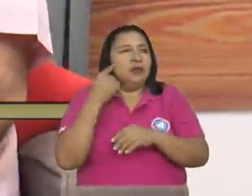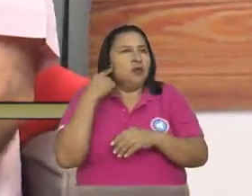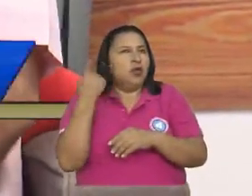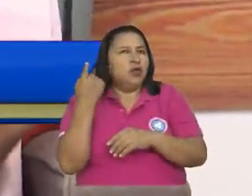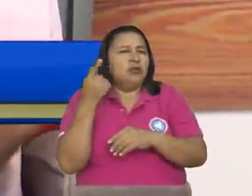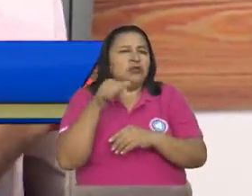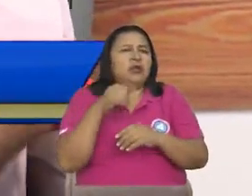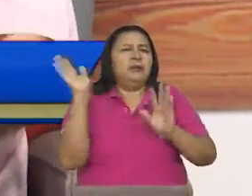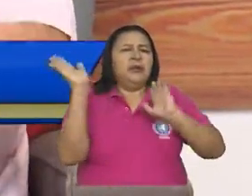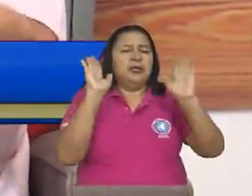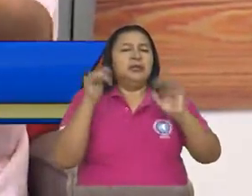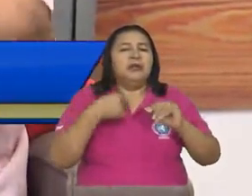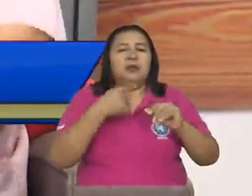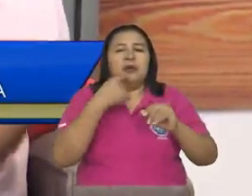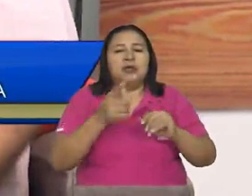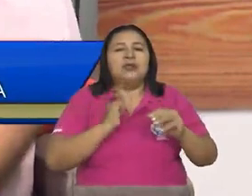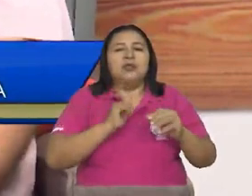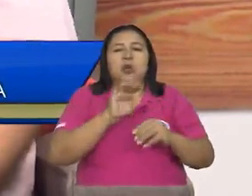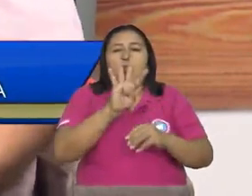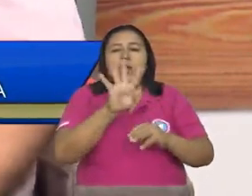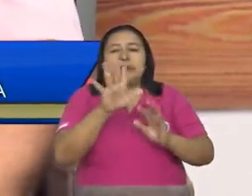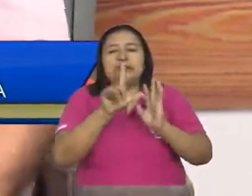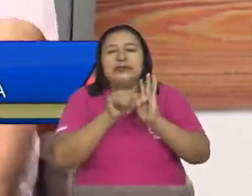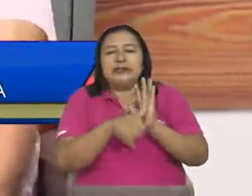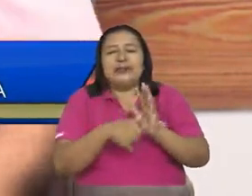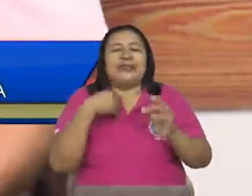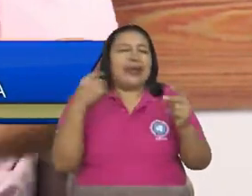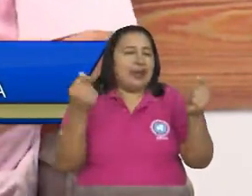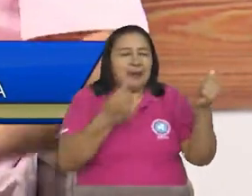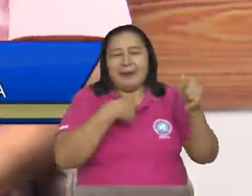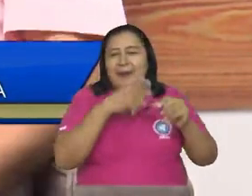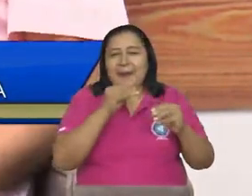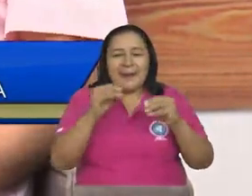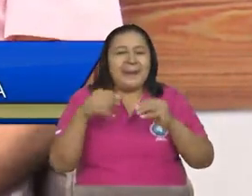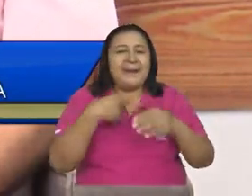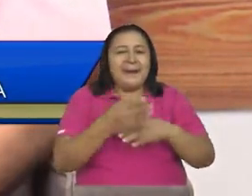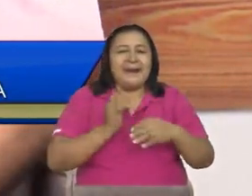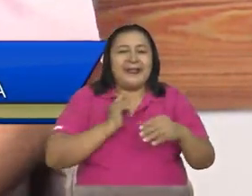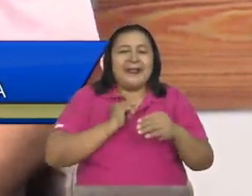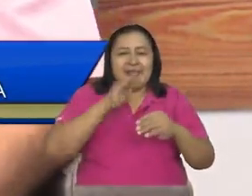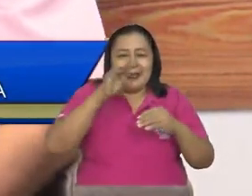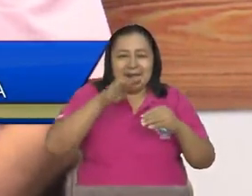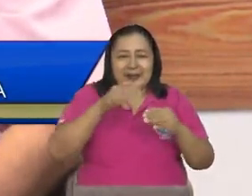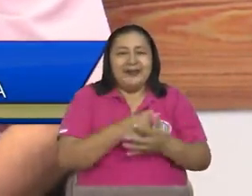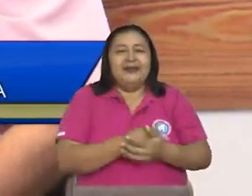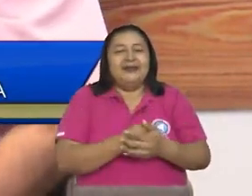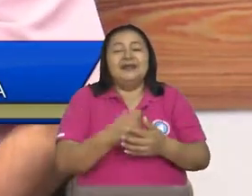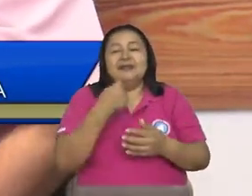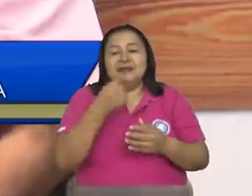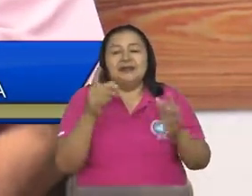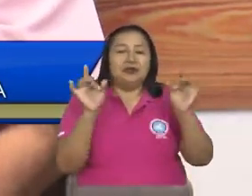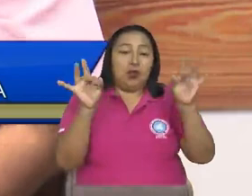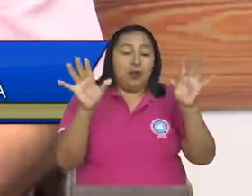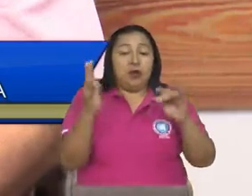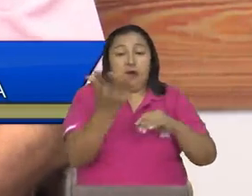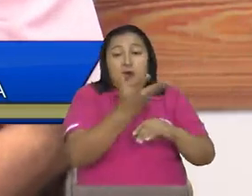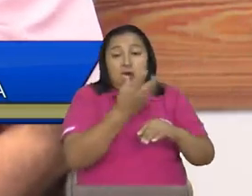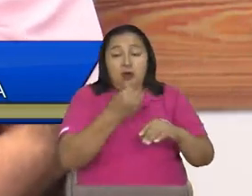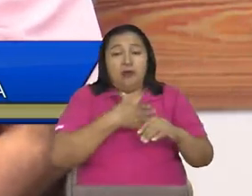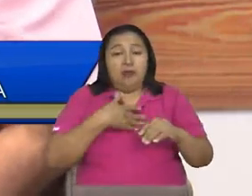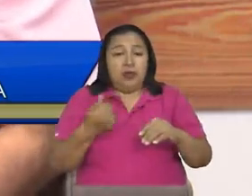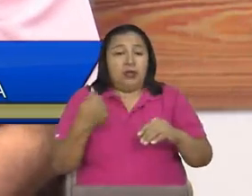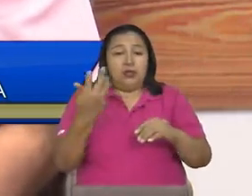mercado últimamente que te lo vamos a dejar en 45 segundos. Te vamos a hacer tu rebajita. No, desearle lo mejor a todos los